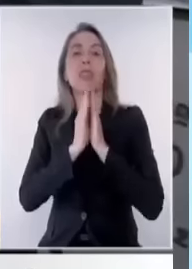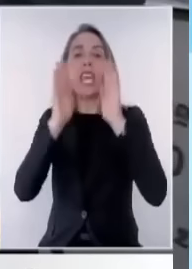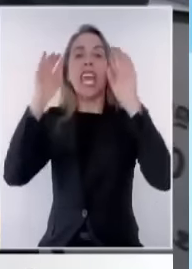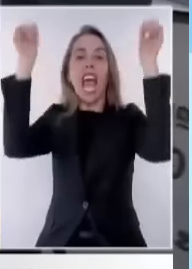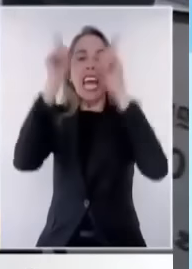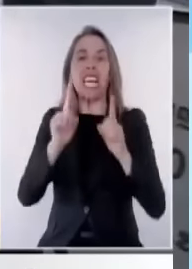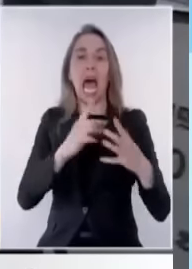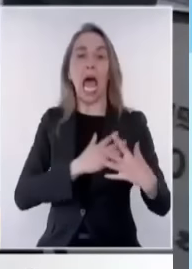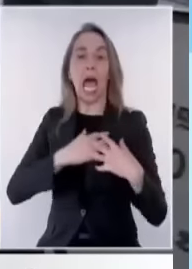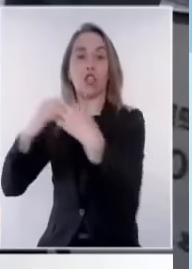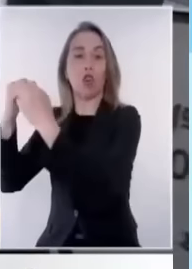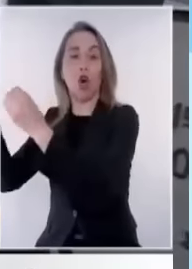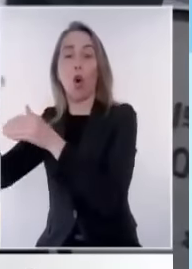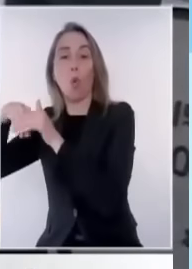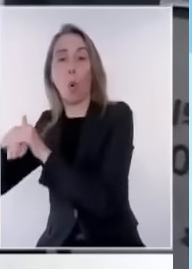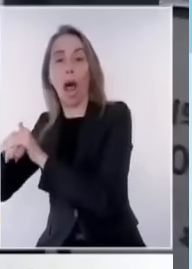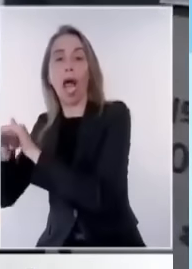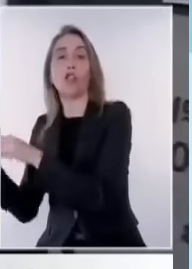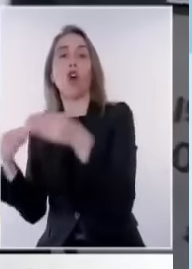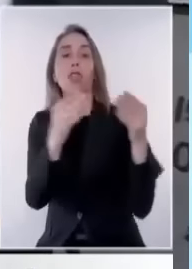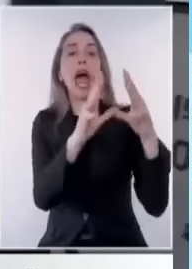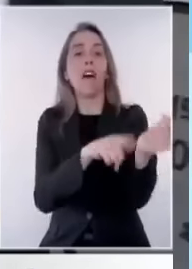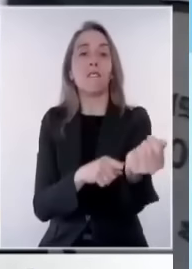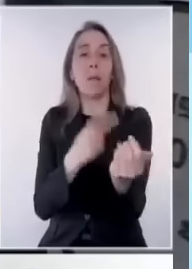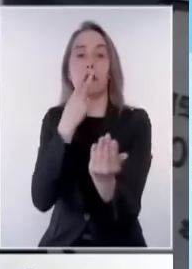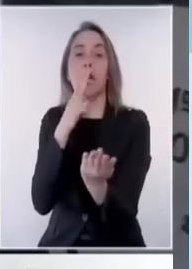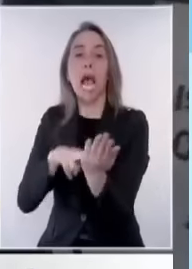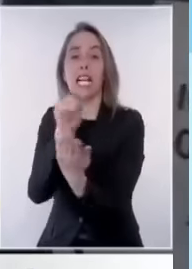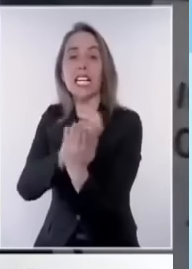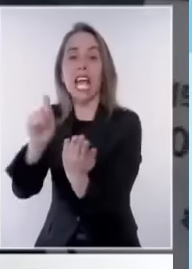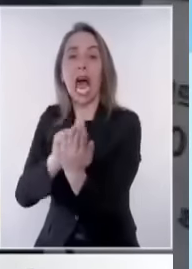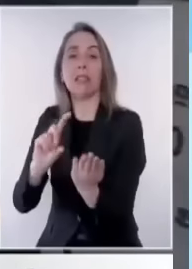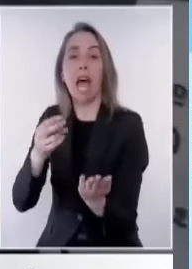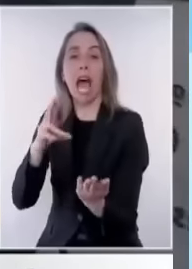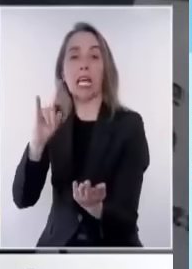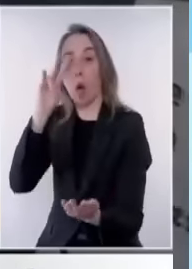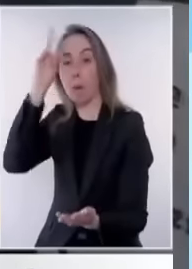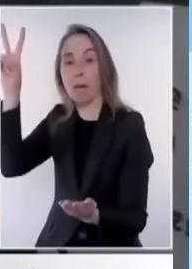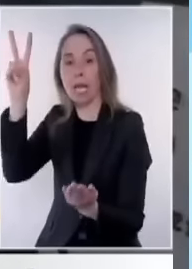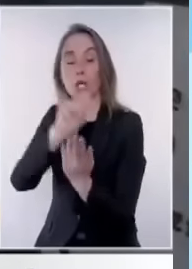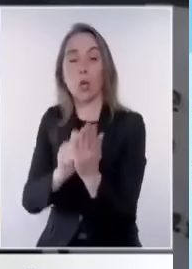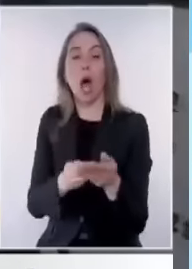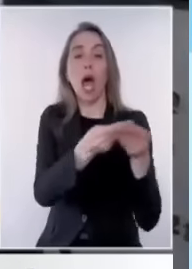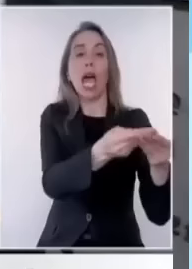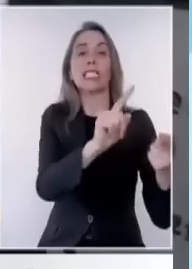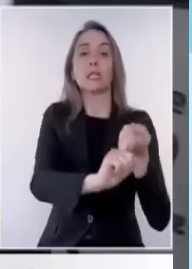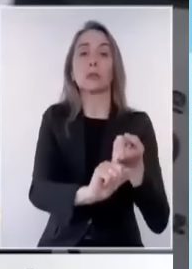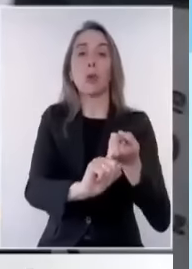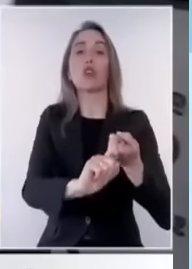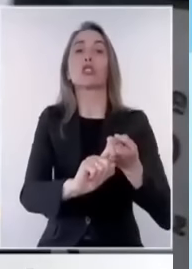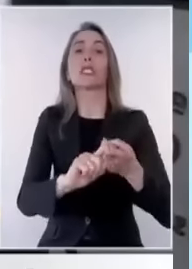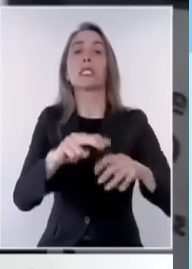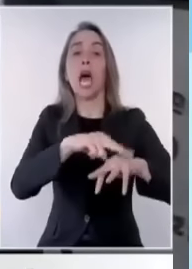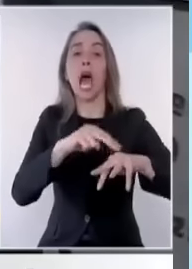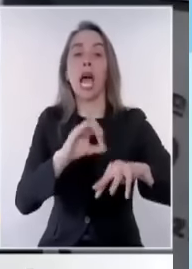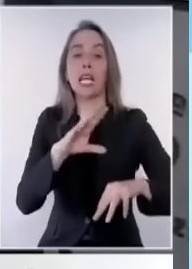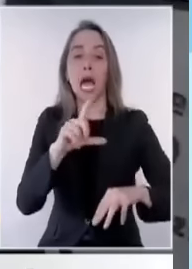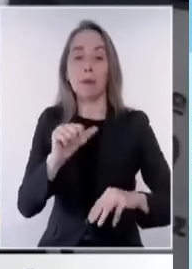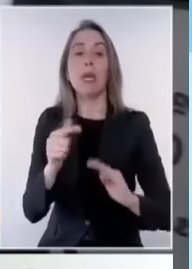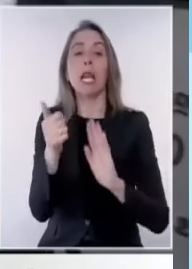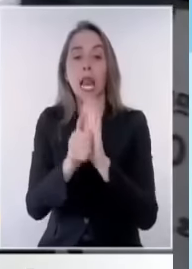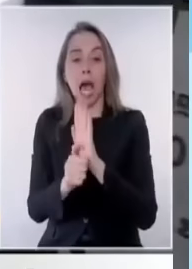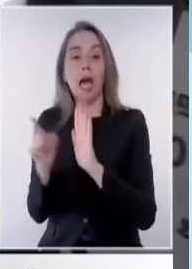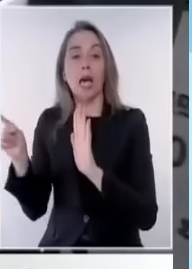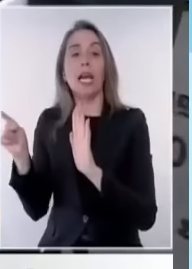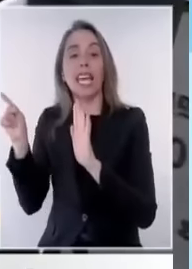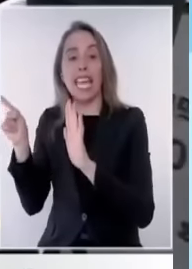y que después se la hace llegar a Carmela en una carta. Hay y un él, momento precioso en Santiago con ese, el extracto de esa carta del Capitán Grau. Sí, bueno, y